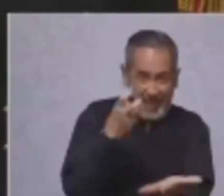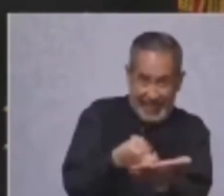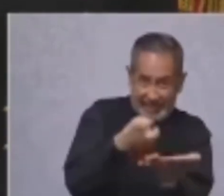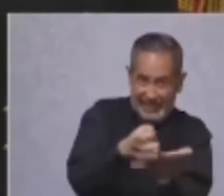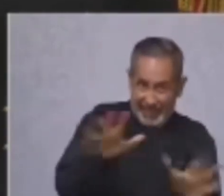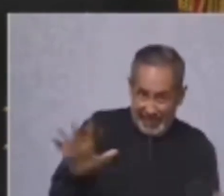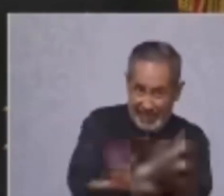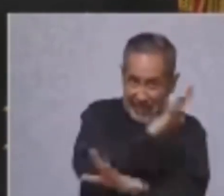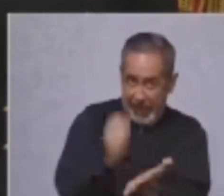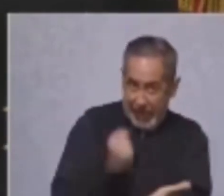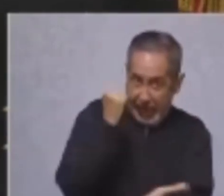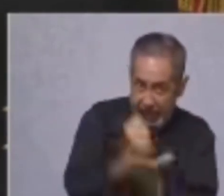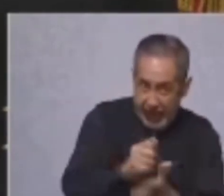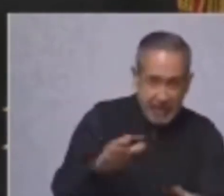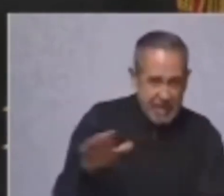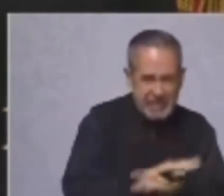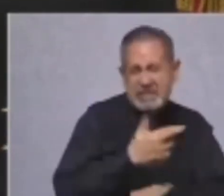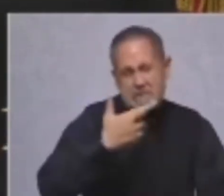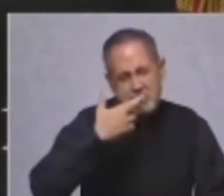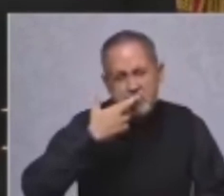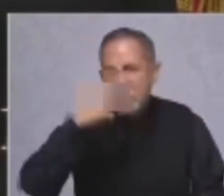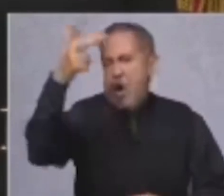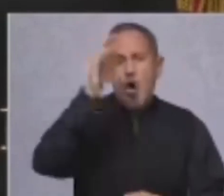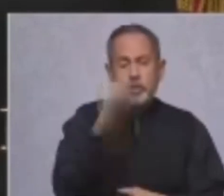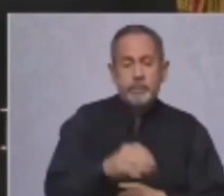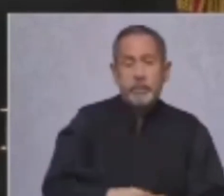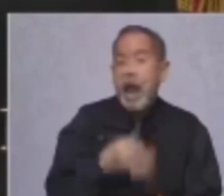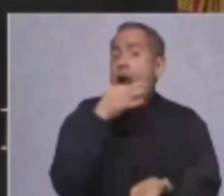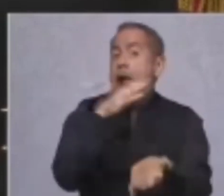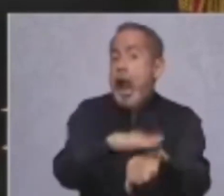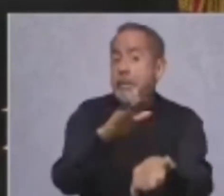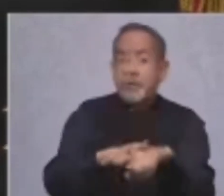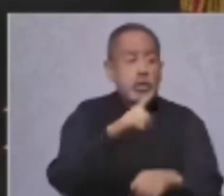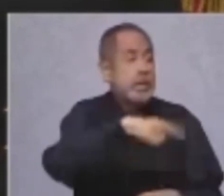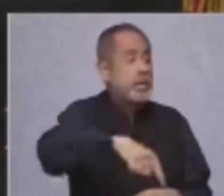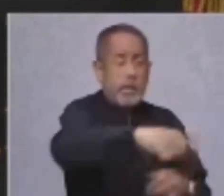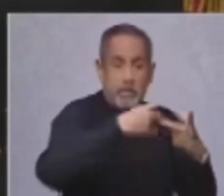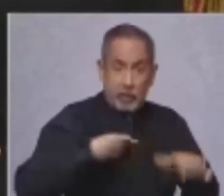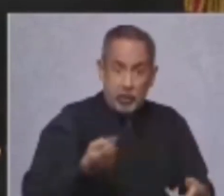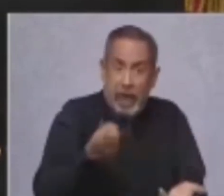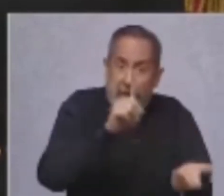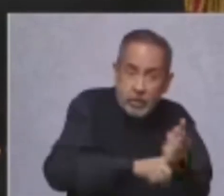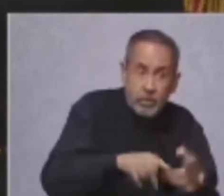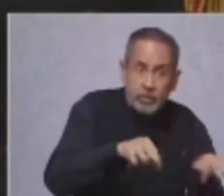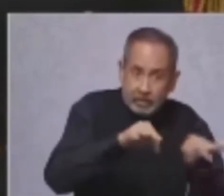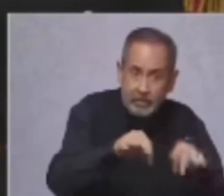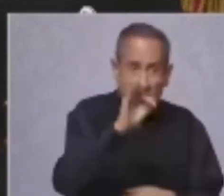demócratas. Aprovecho para decirle a las y los trabajadores del Poder Judicial que